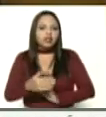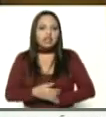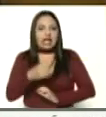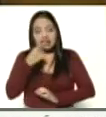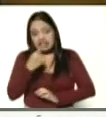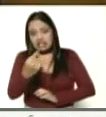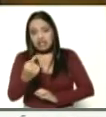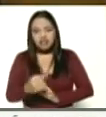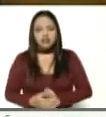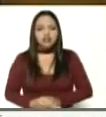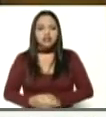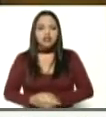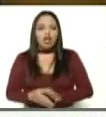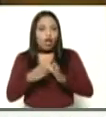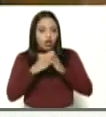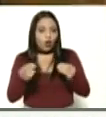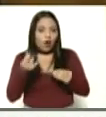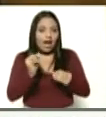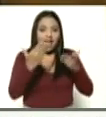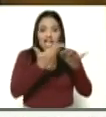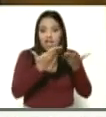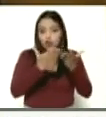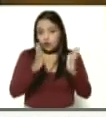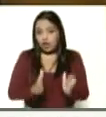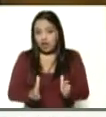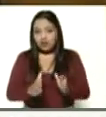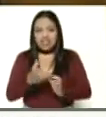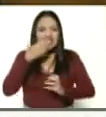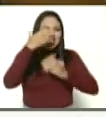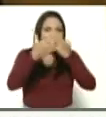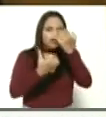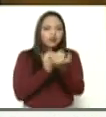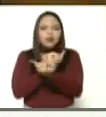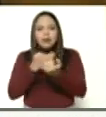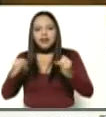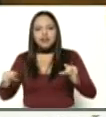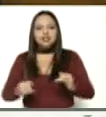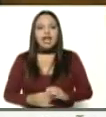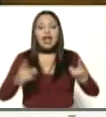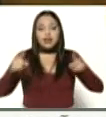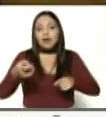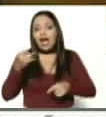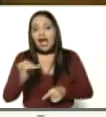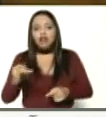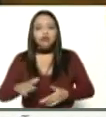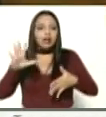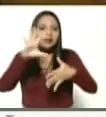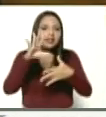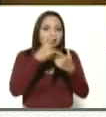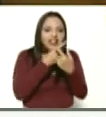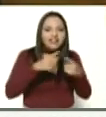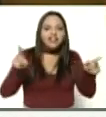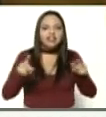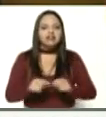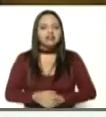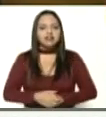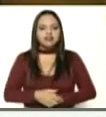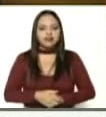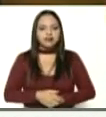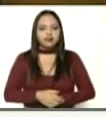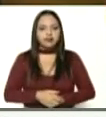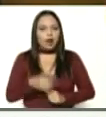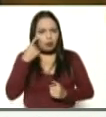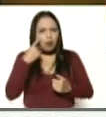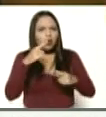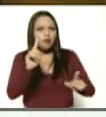con todo lo que nosotros hemos estudiado, pues, del grito de independencia, también hubo una América distinta, o por lo